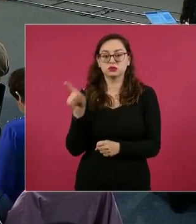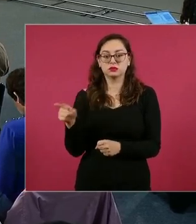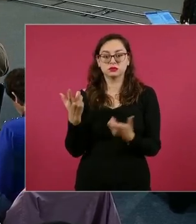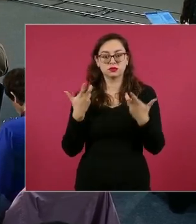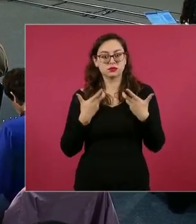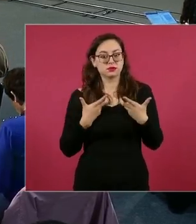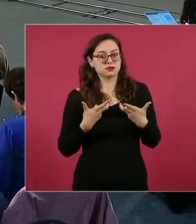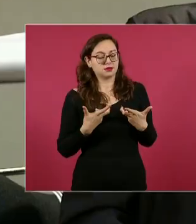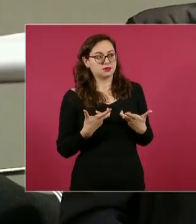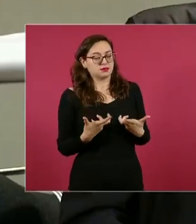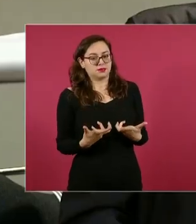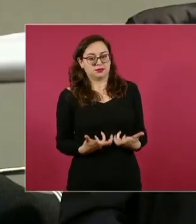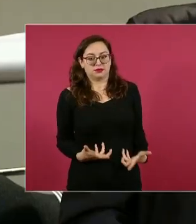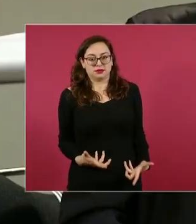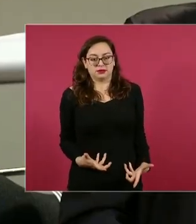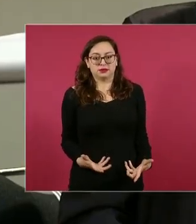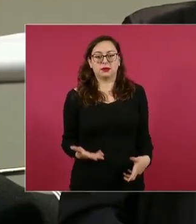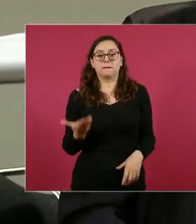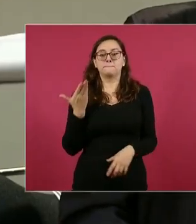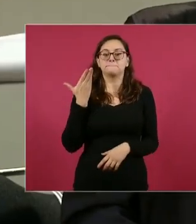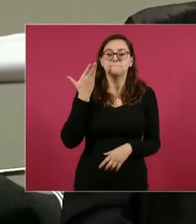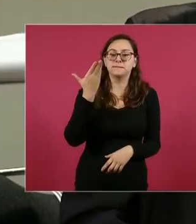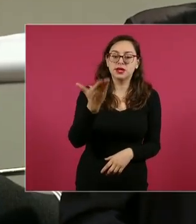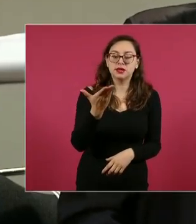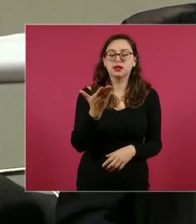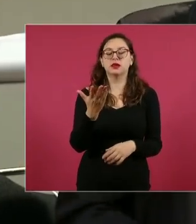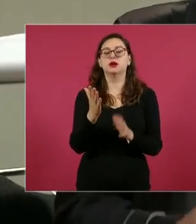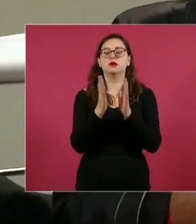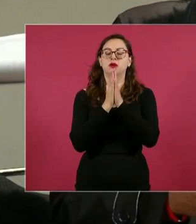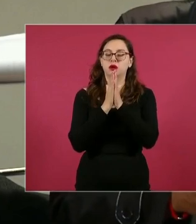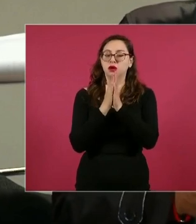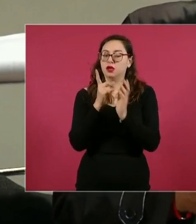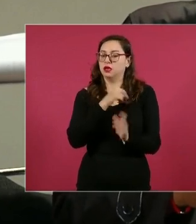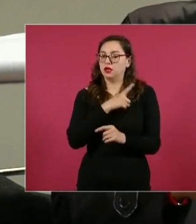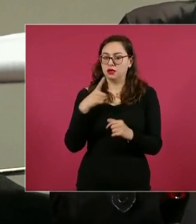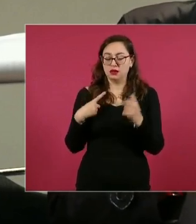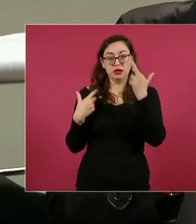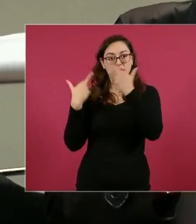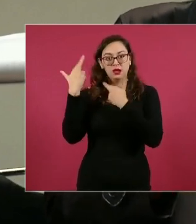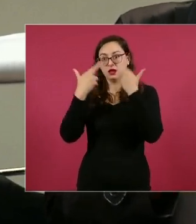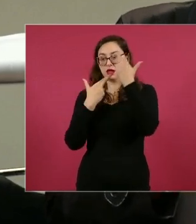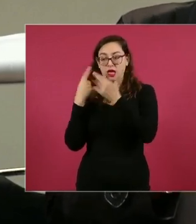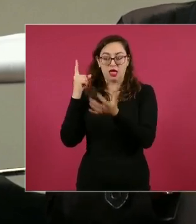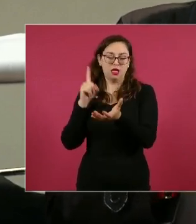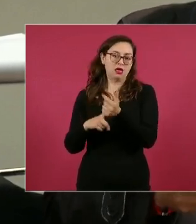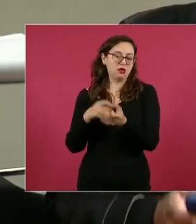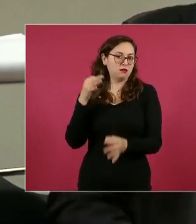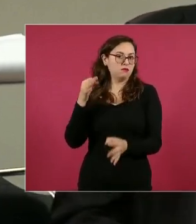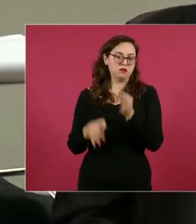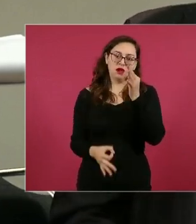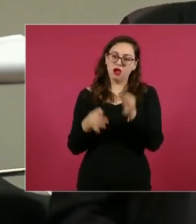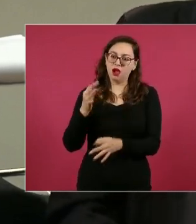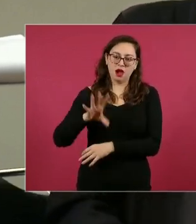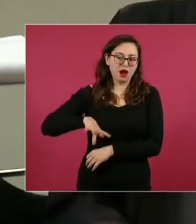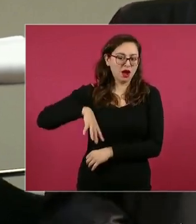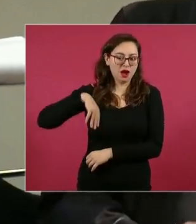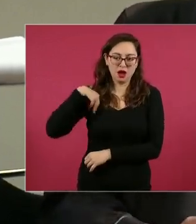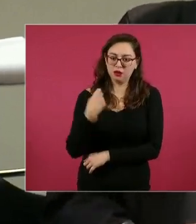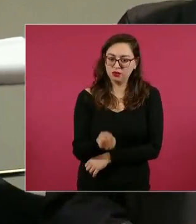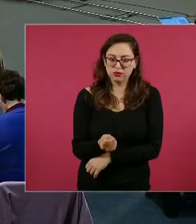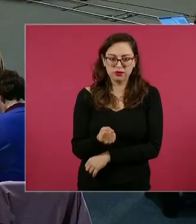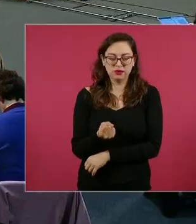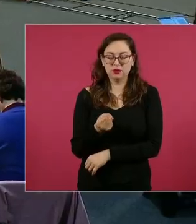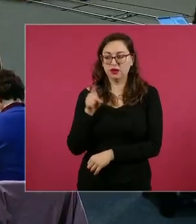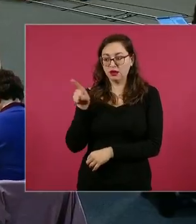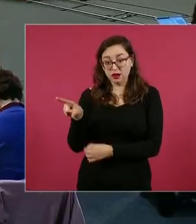gobernadora mara lesama que sea revisada la actuación de las autoridades de Justicia porque los